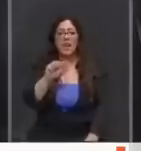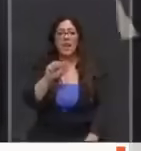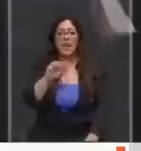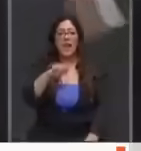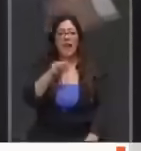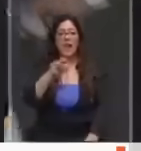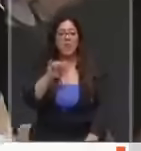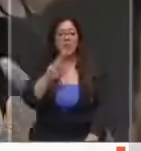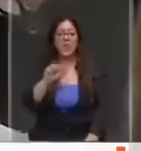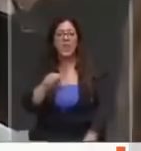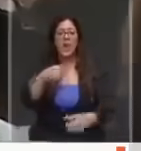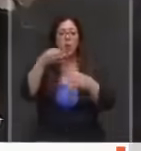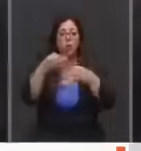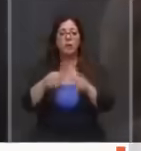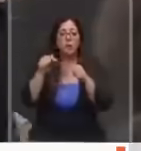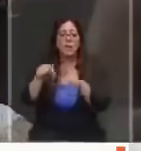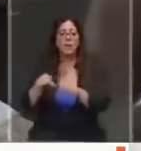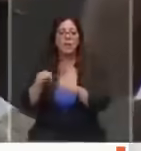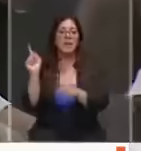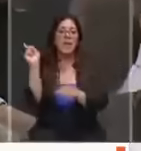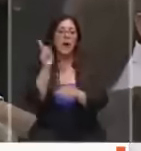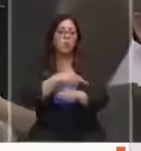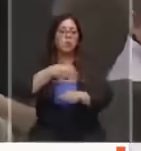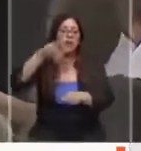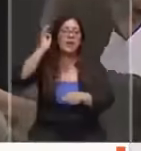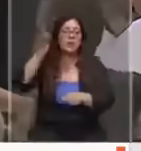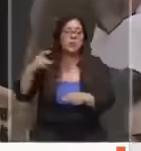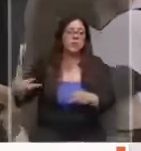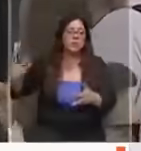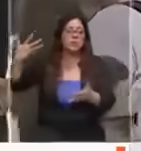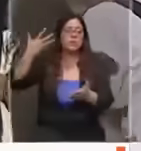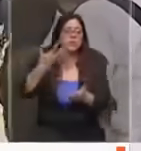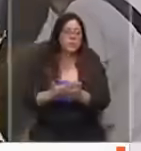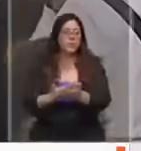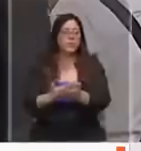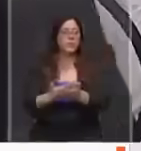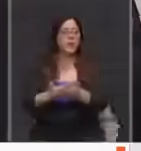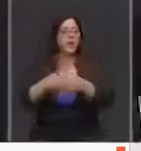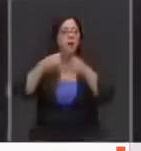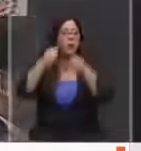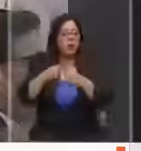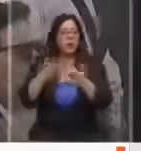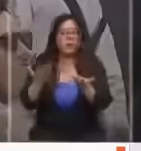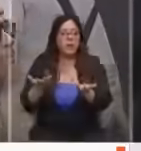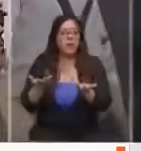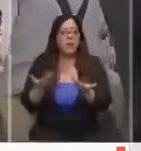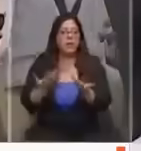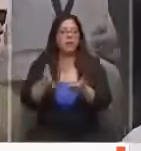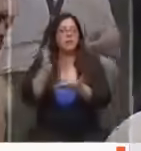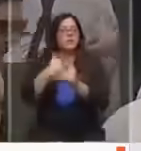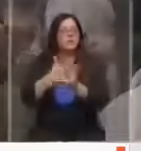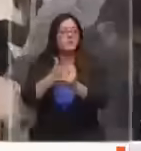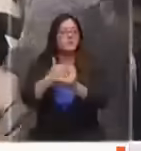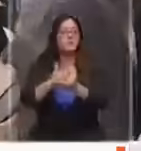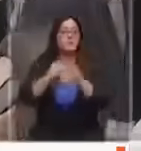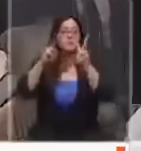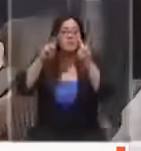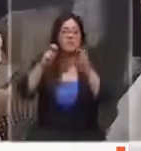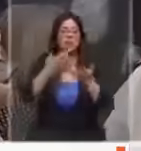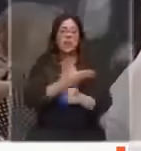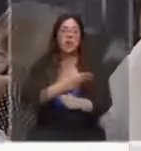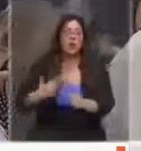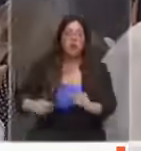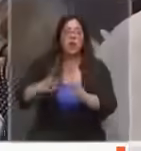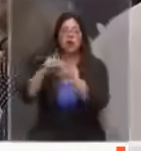estado en todas estas últimas reuniones que han sido claves para poder afinar estos detalles entre Cancillería, entre el gobierno y la